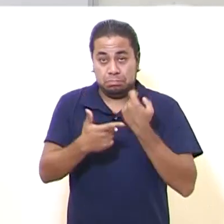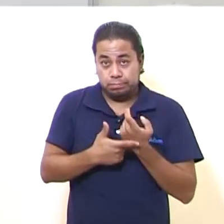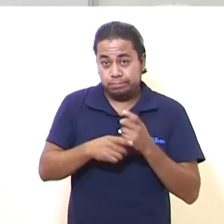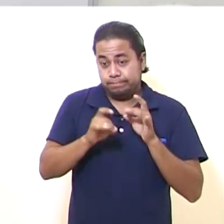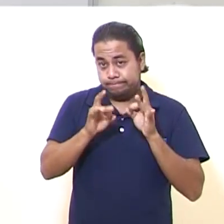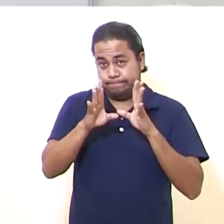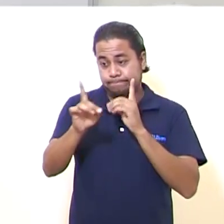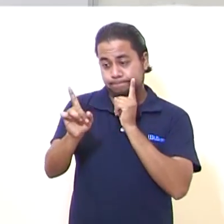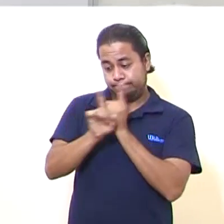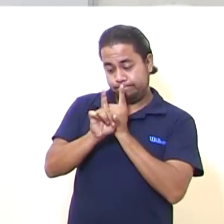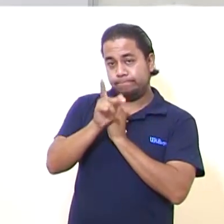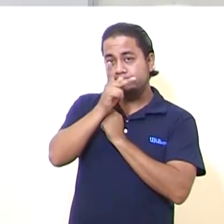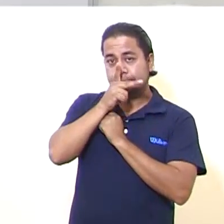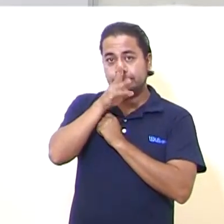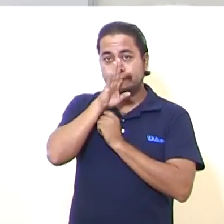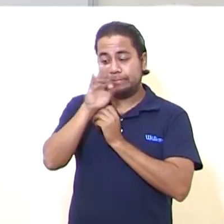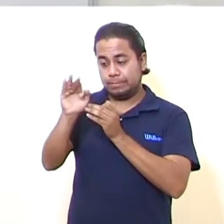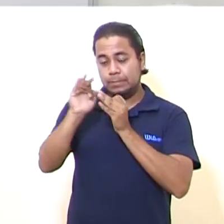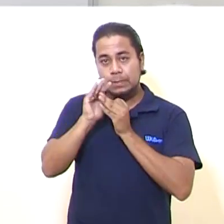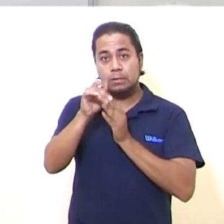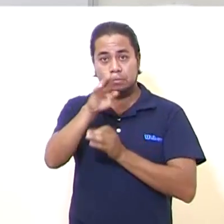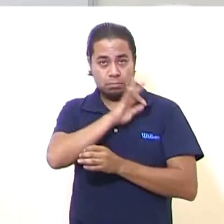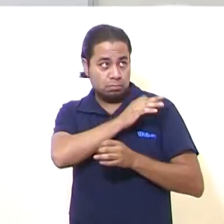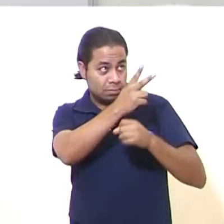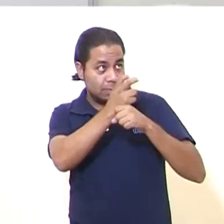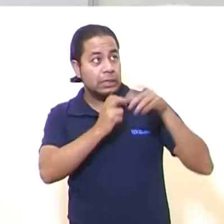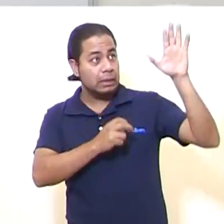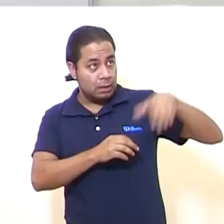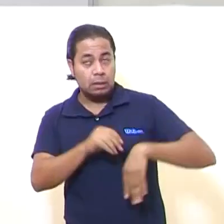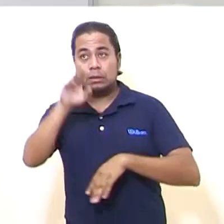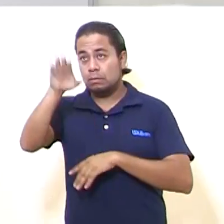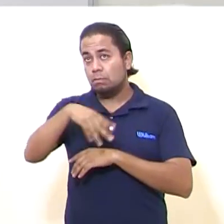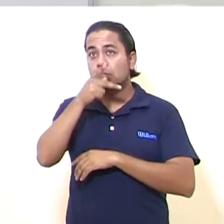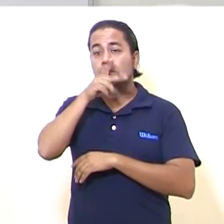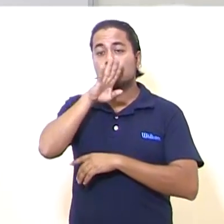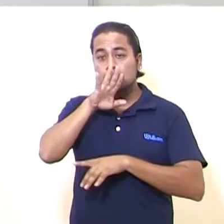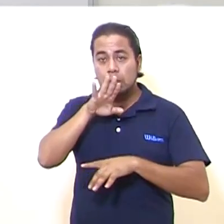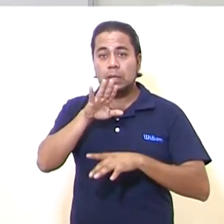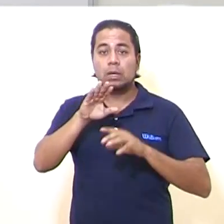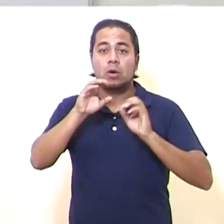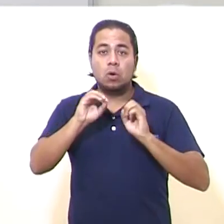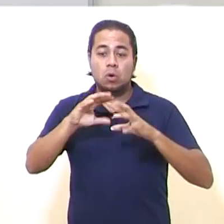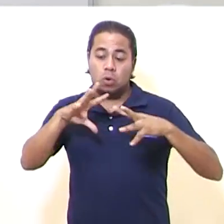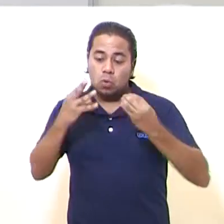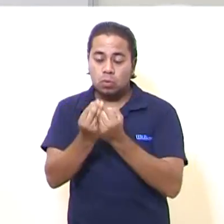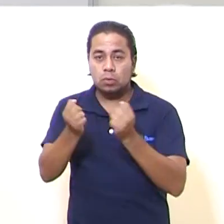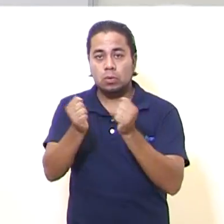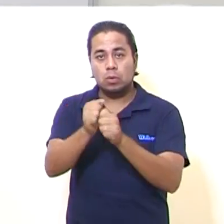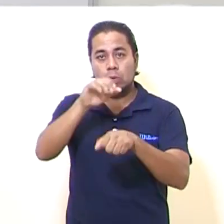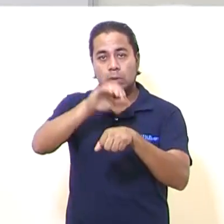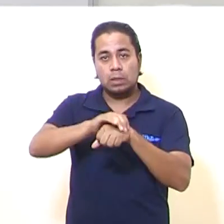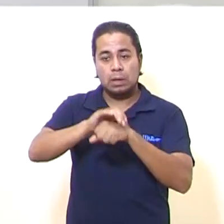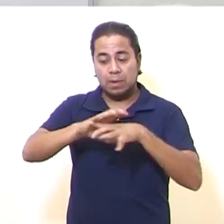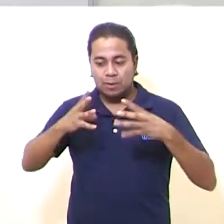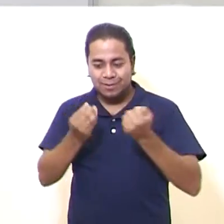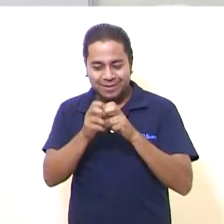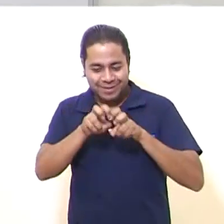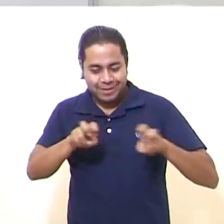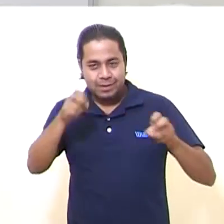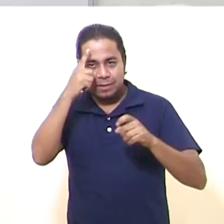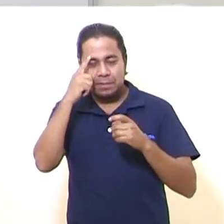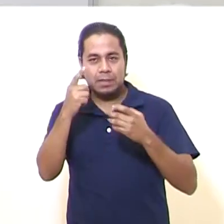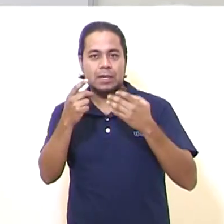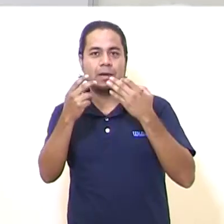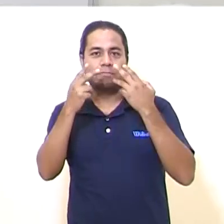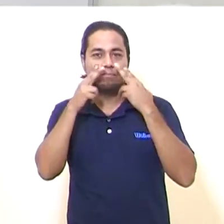papá o mamá, puedes invitarlos o reunirte con tus amigos para que juntos puedan ver